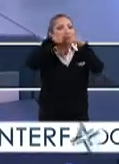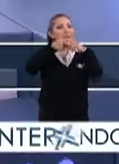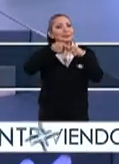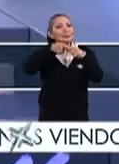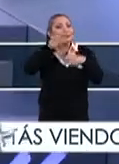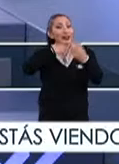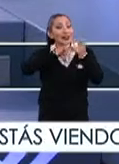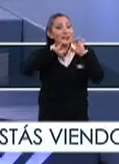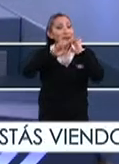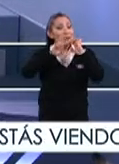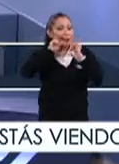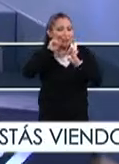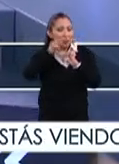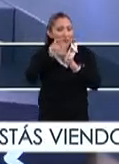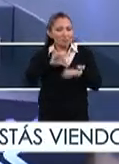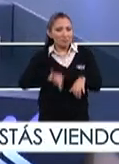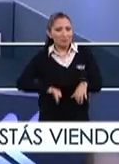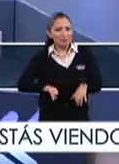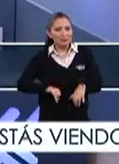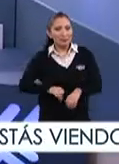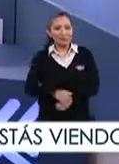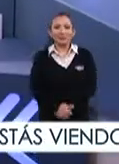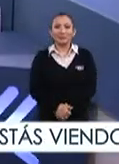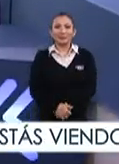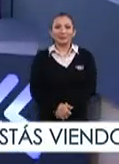Vienen entrevistas, créanme usted, muy interesantes.